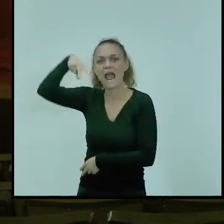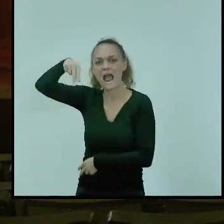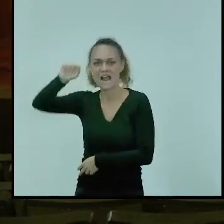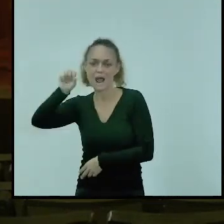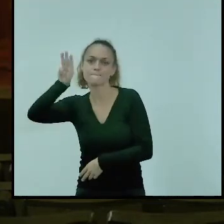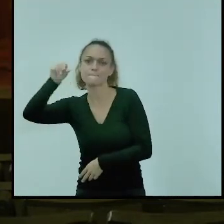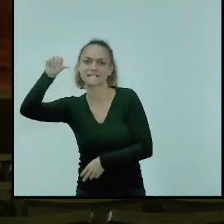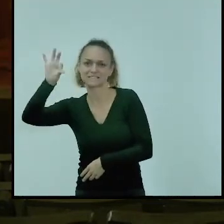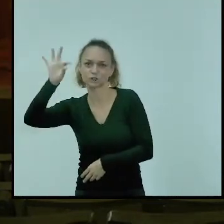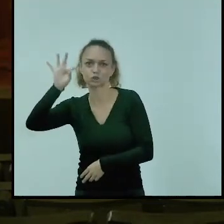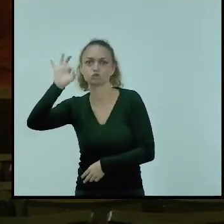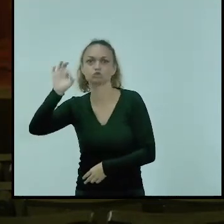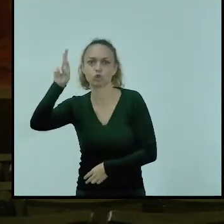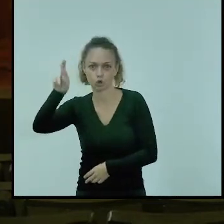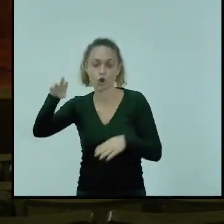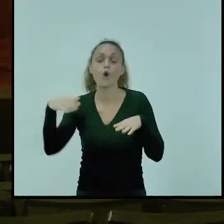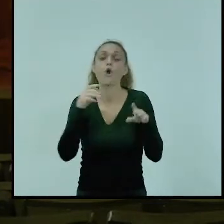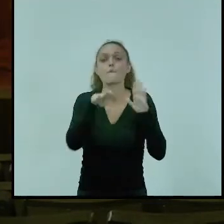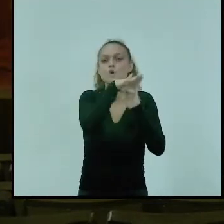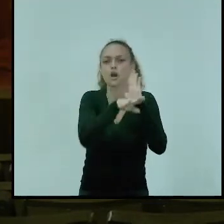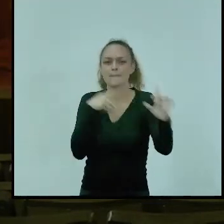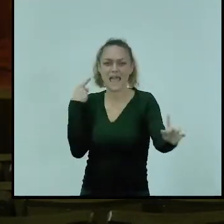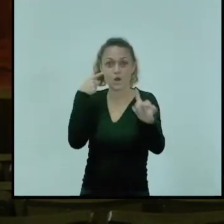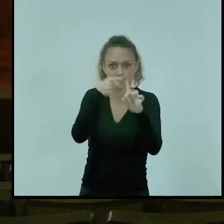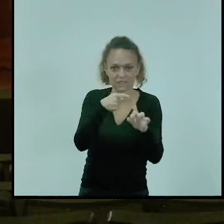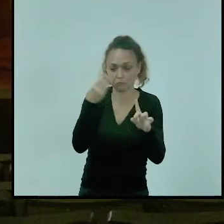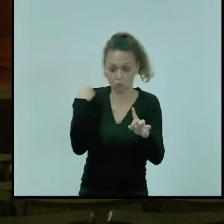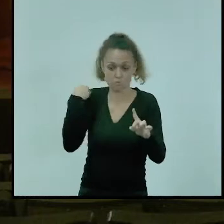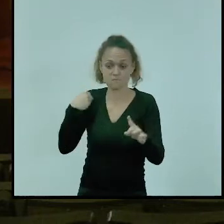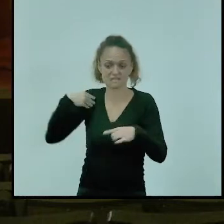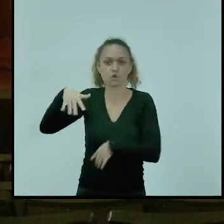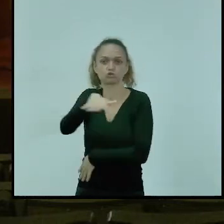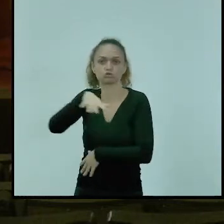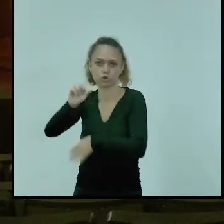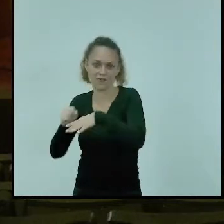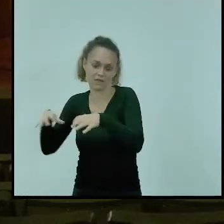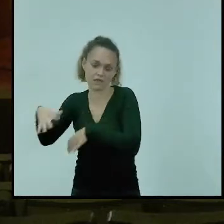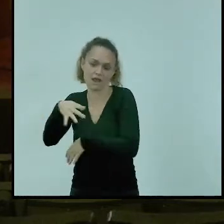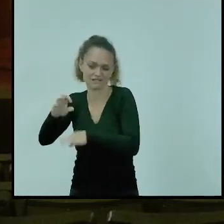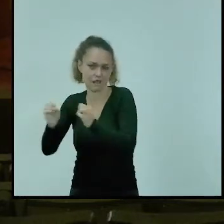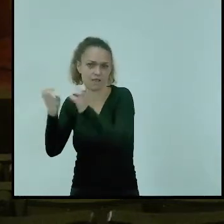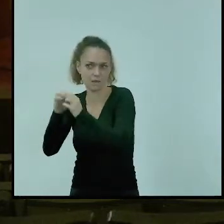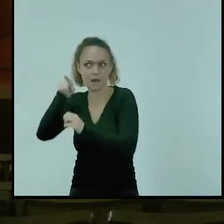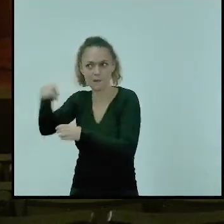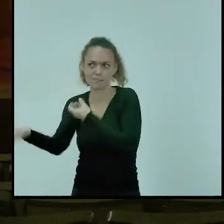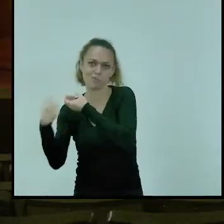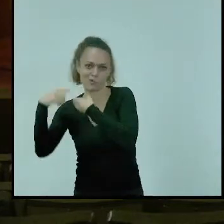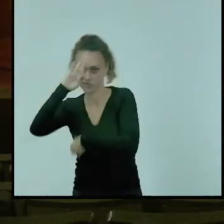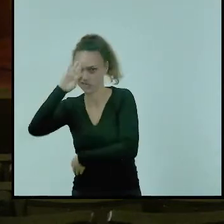Objetivo, participando en directo desde el Mirador de Tajuya. Sin más, le dejamos con Raúl Pérez. Gracias. Gracias, José